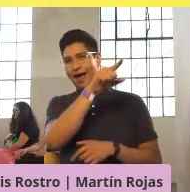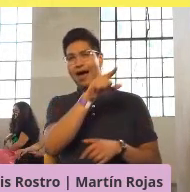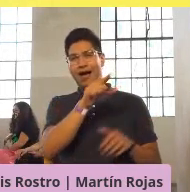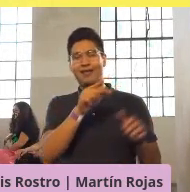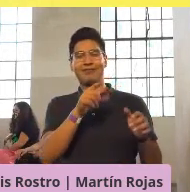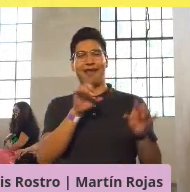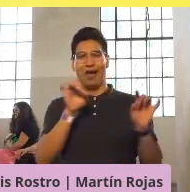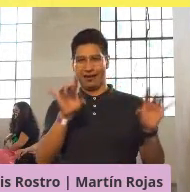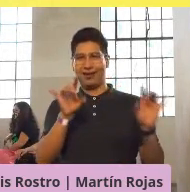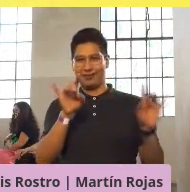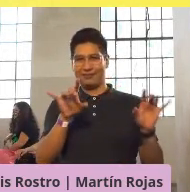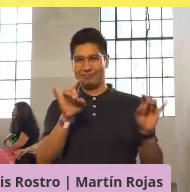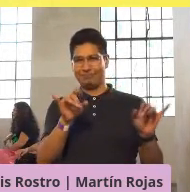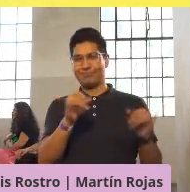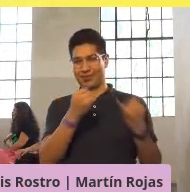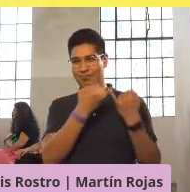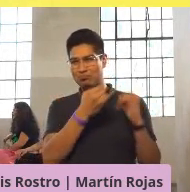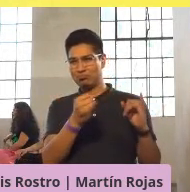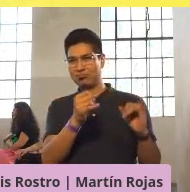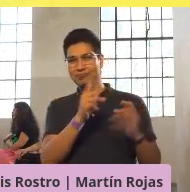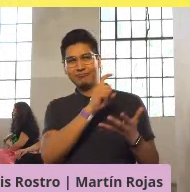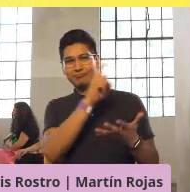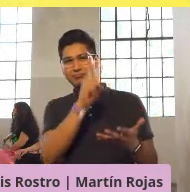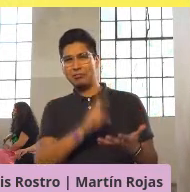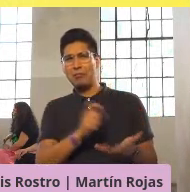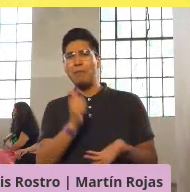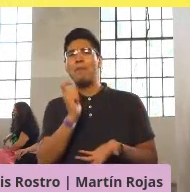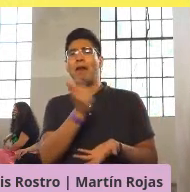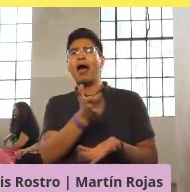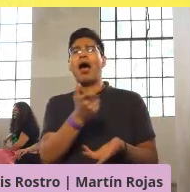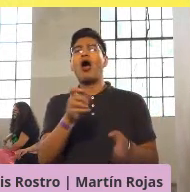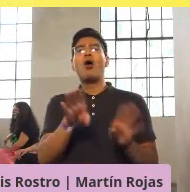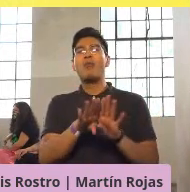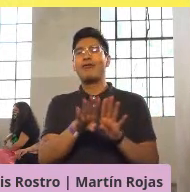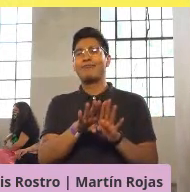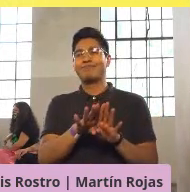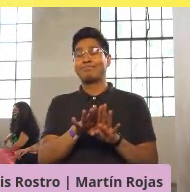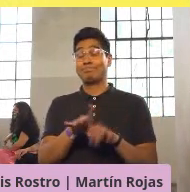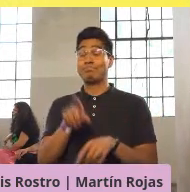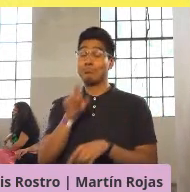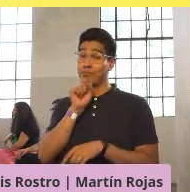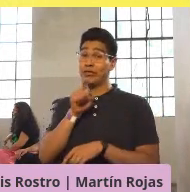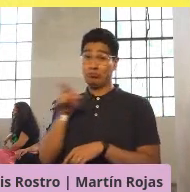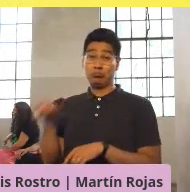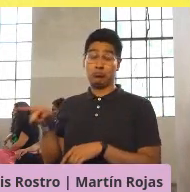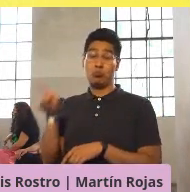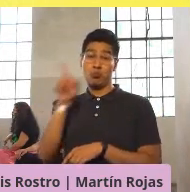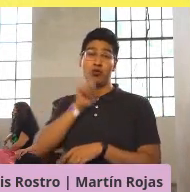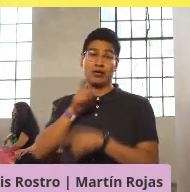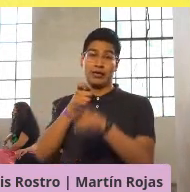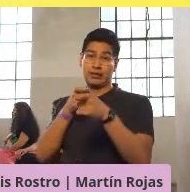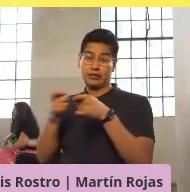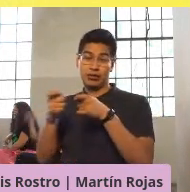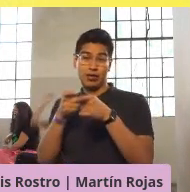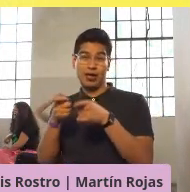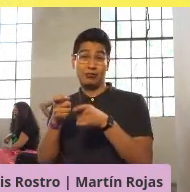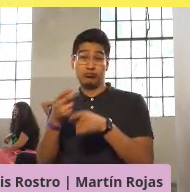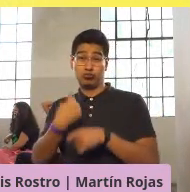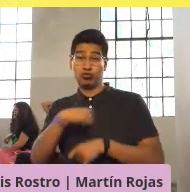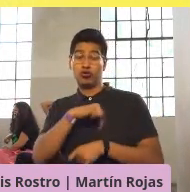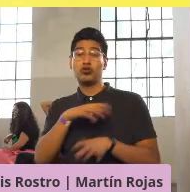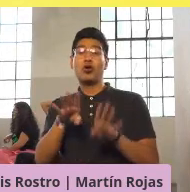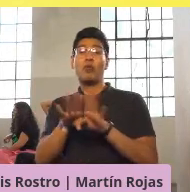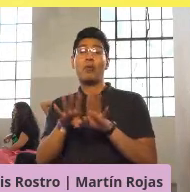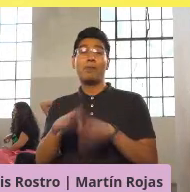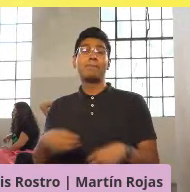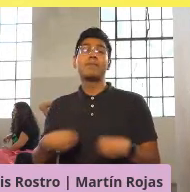eso, entonces, creo que es una pregunta bien chida y bien importante, porque pues, las feministas no vivimos de aire, ¿no?